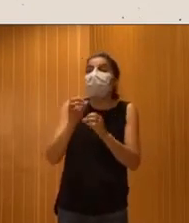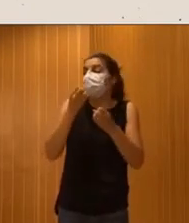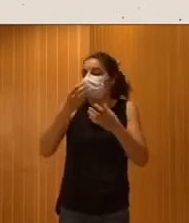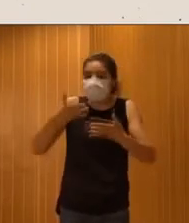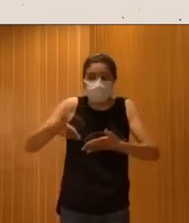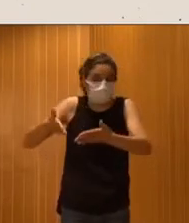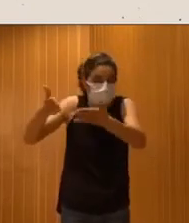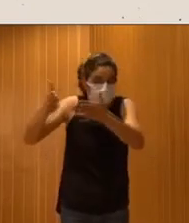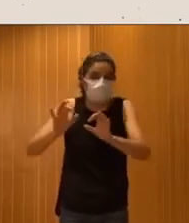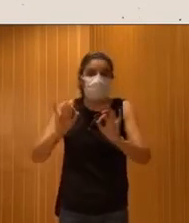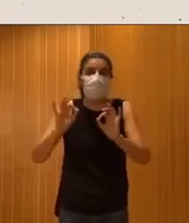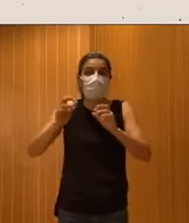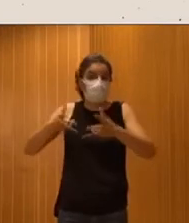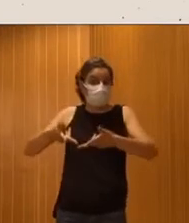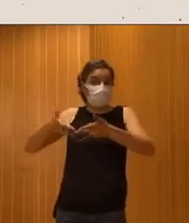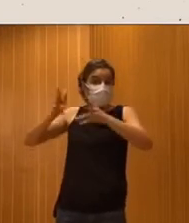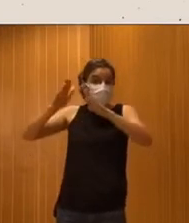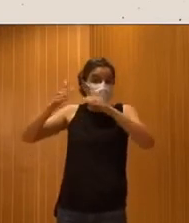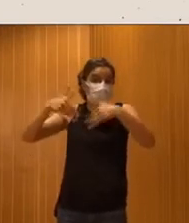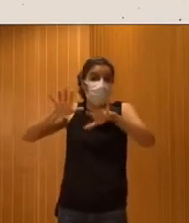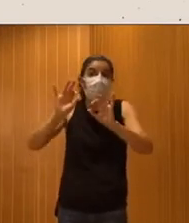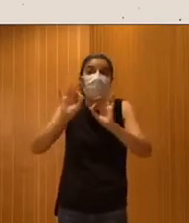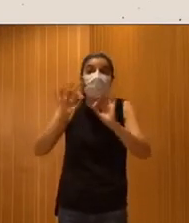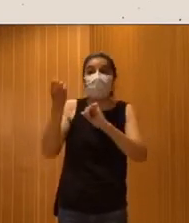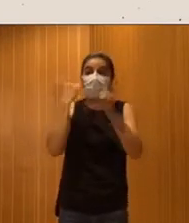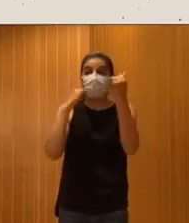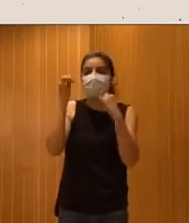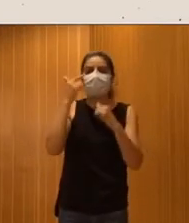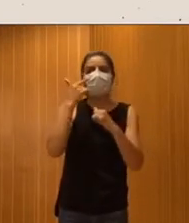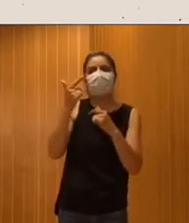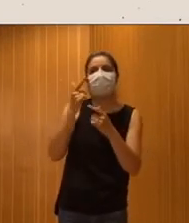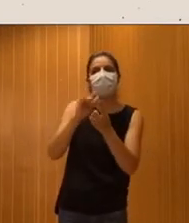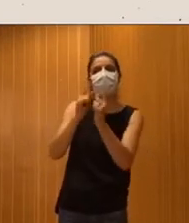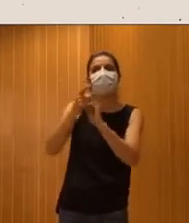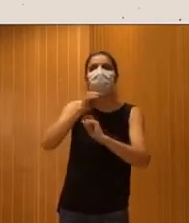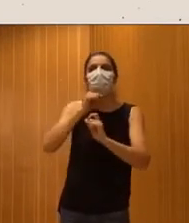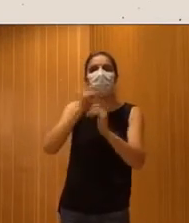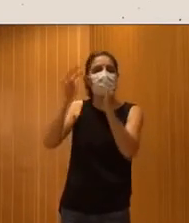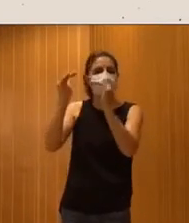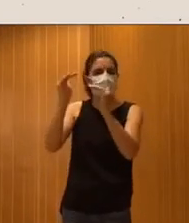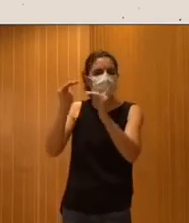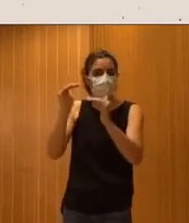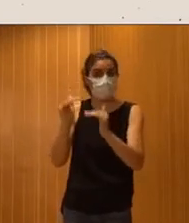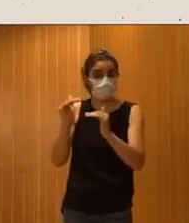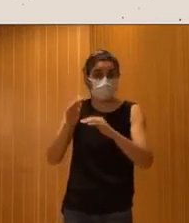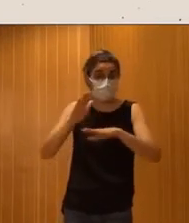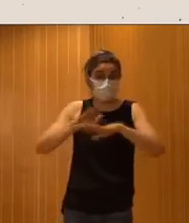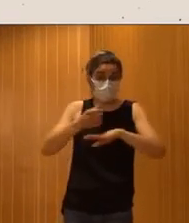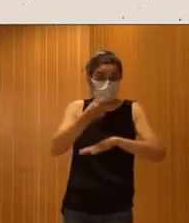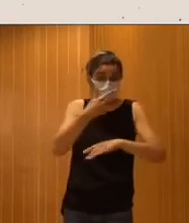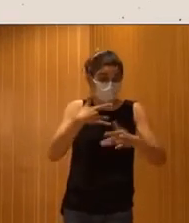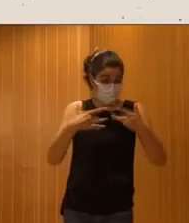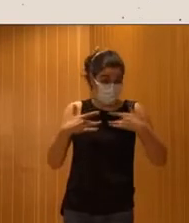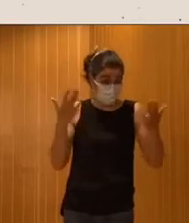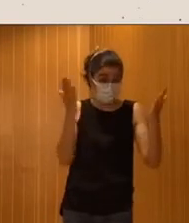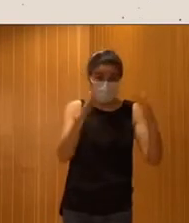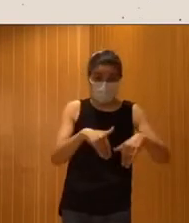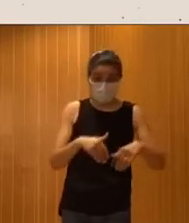si podemos hacer algo para que esa persona haga menos esos comportamientos, que es lo que hacemos luego en los centros cuando empezamos a